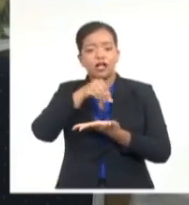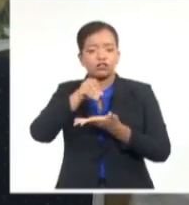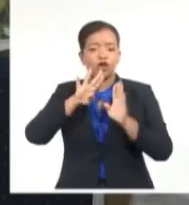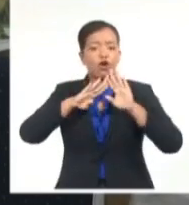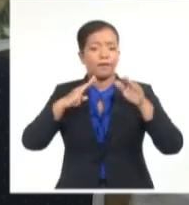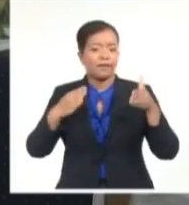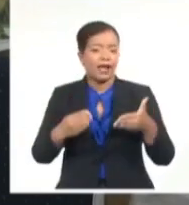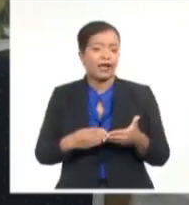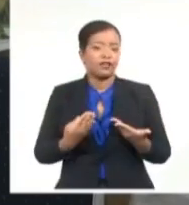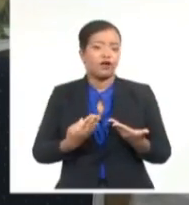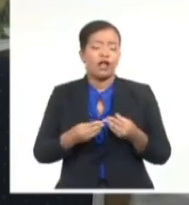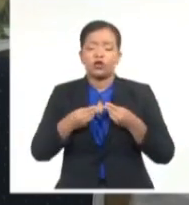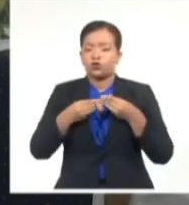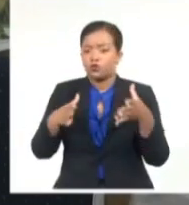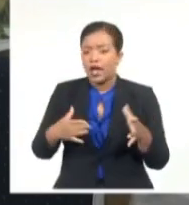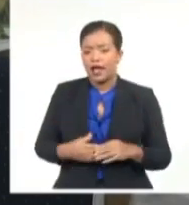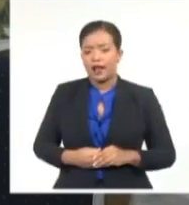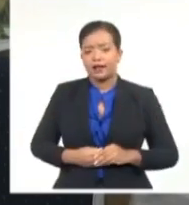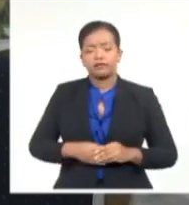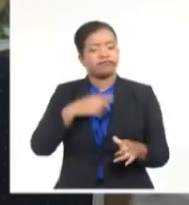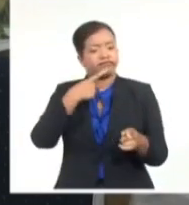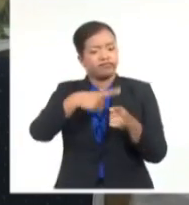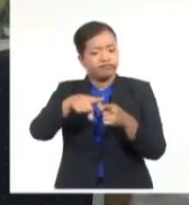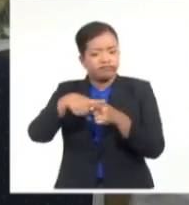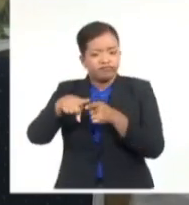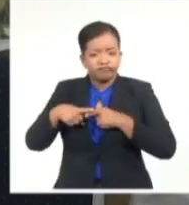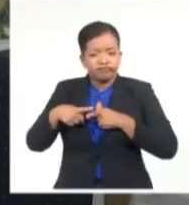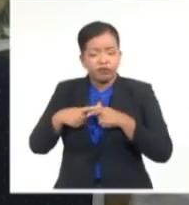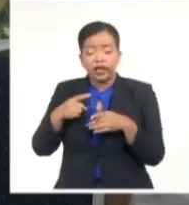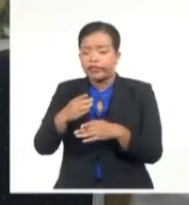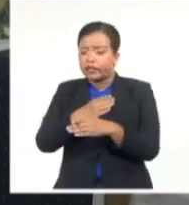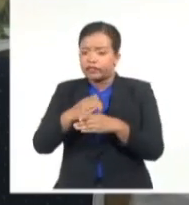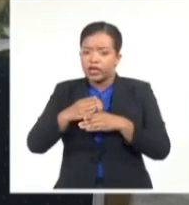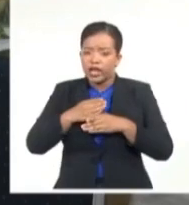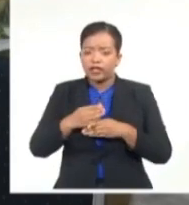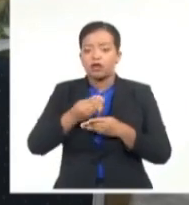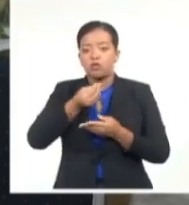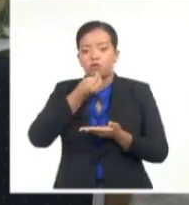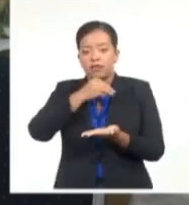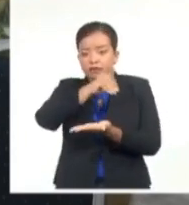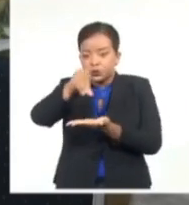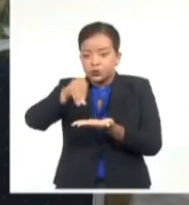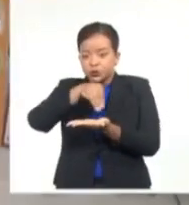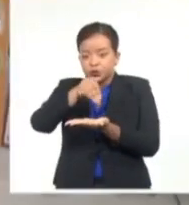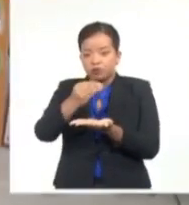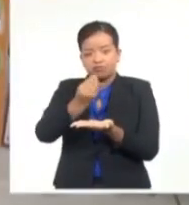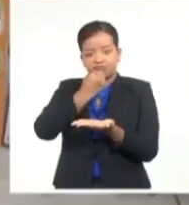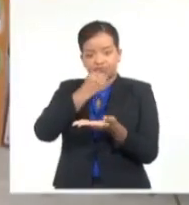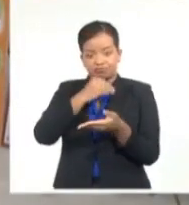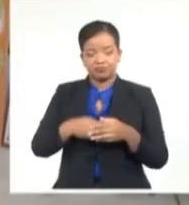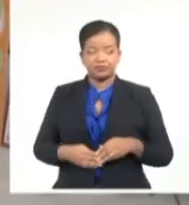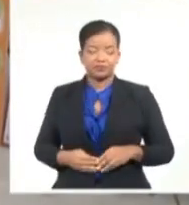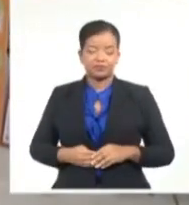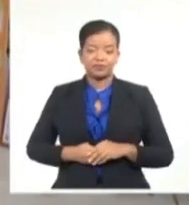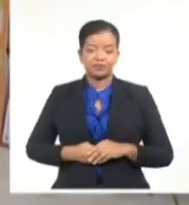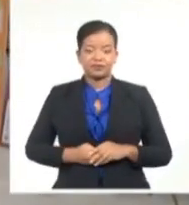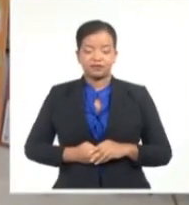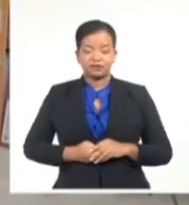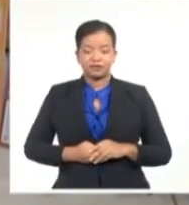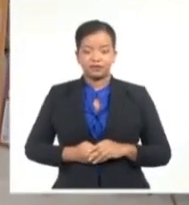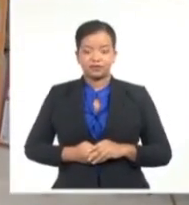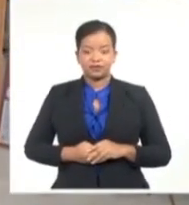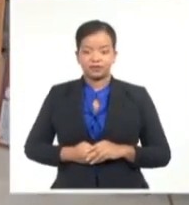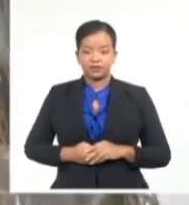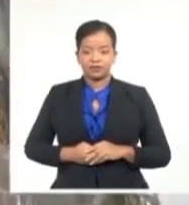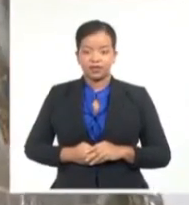bionatural, tenemos el orégano y otras especies que realmente son medicinales y son condimentosas también. El proyecto de desarrollo